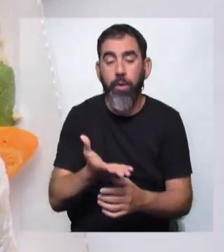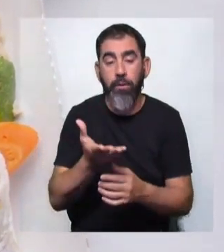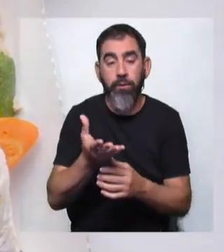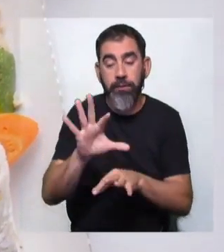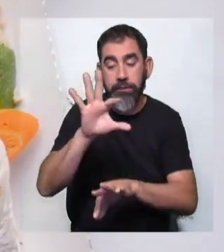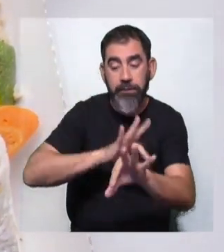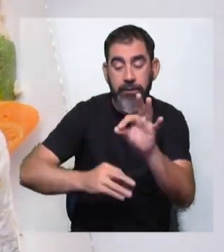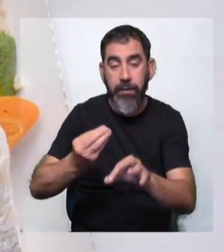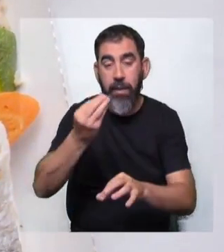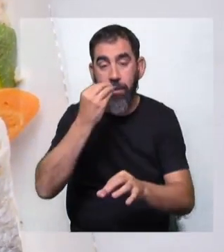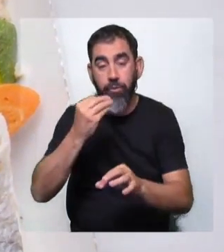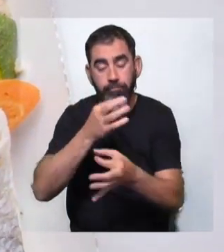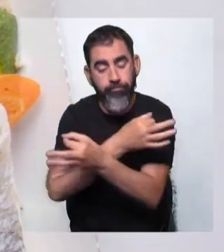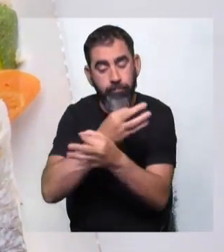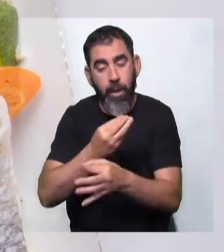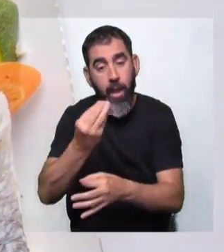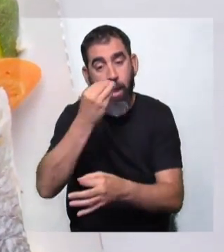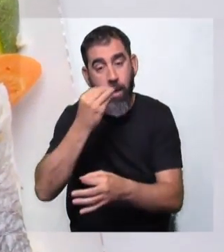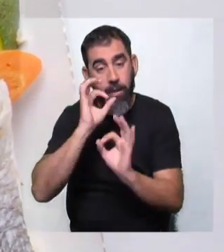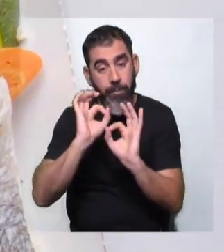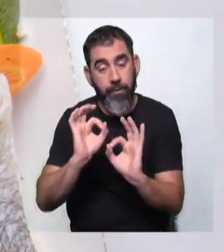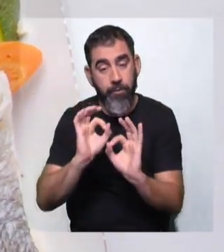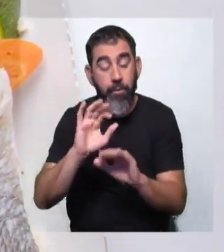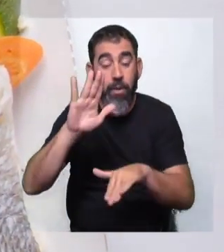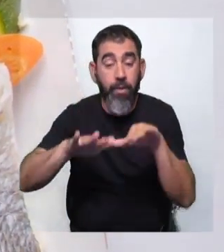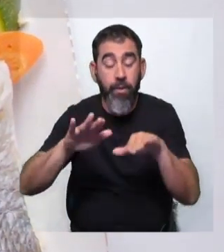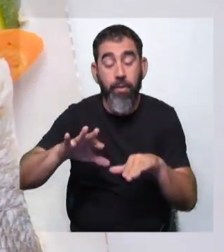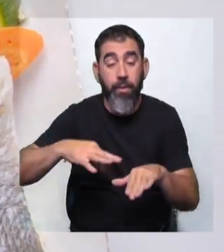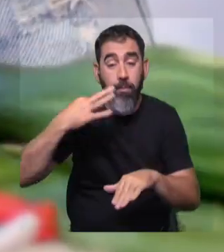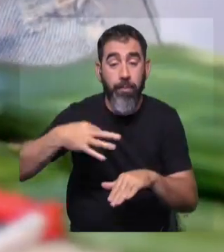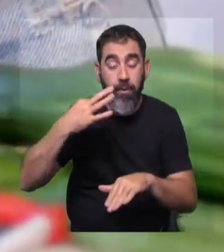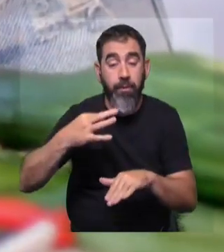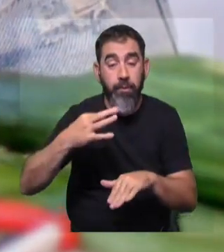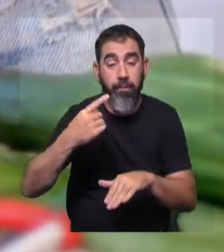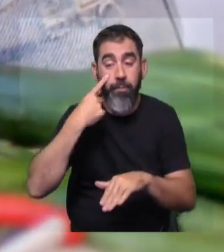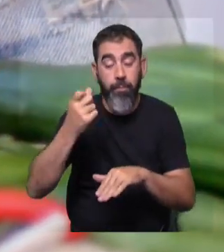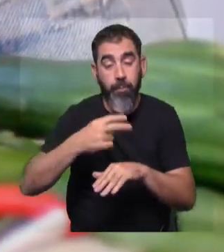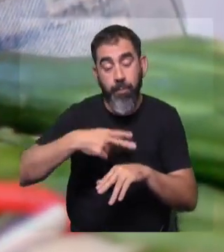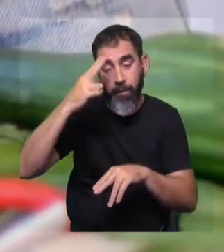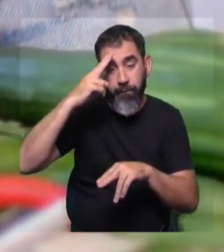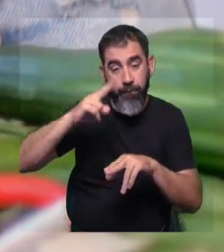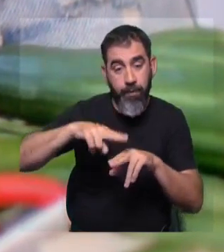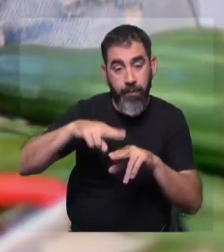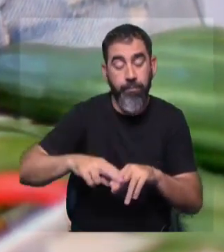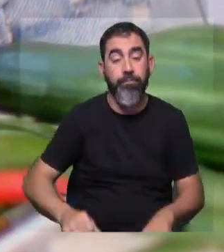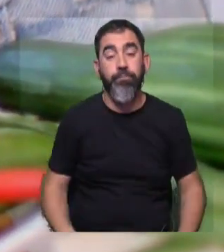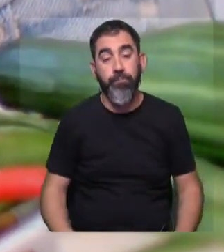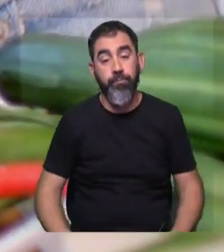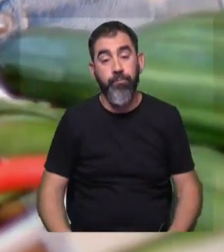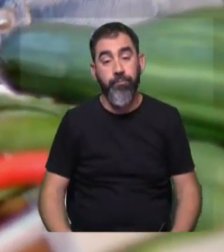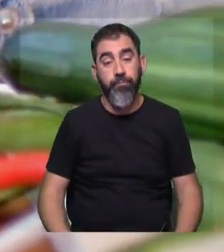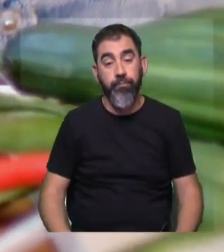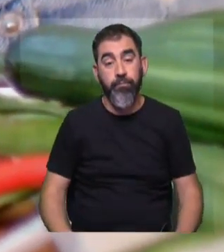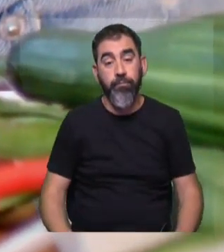selección de nutrientes y una correcta alimentación, según el estado de la vida, va a estar previniendo enfermedades como la obesidad y otro tipo de